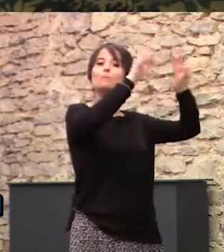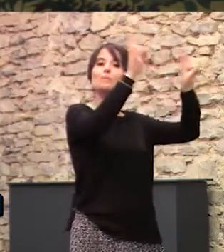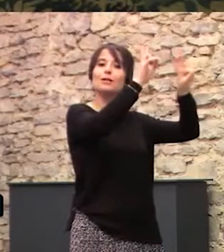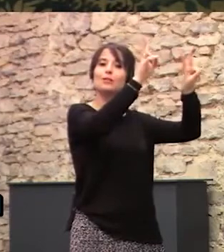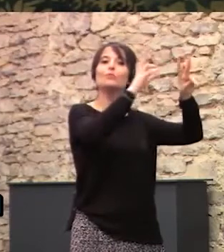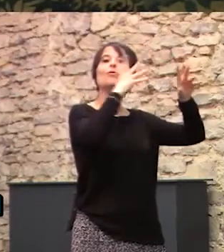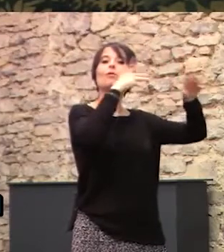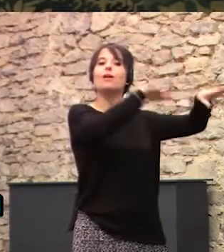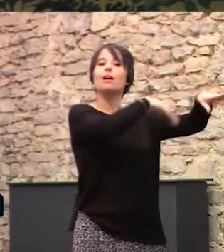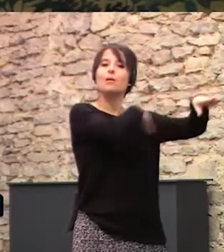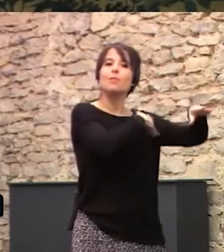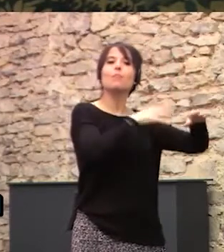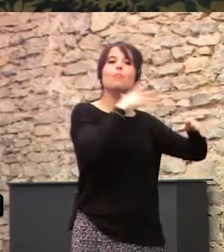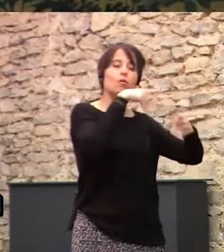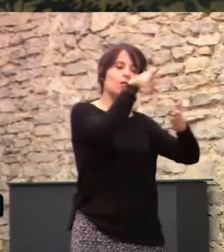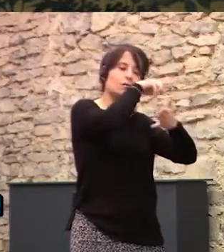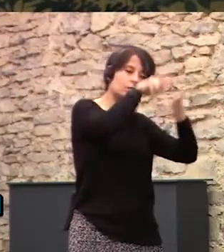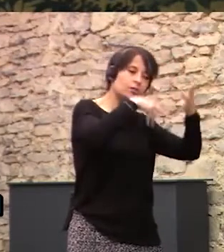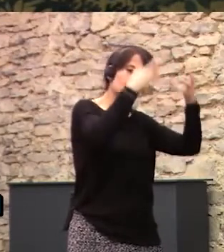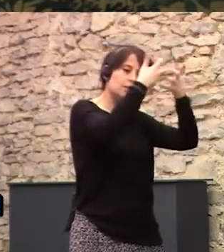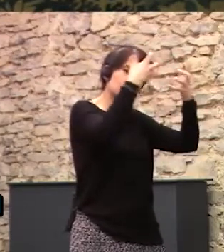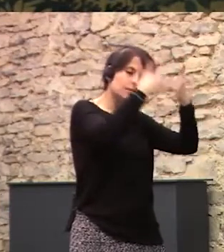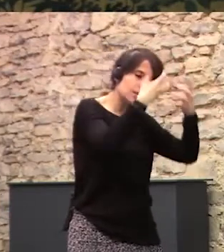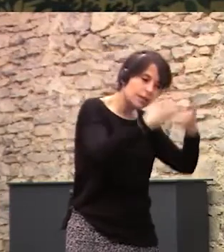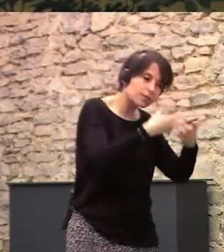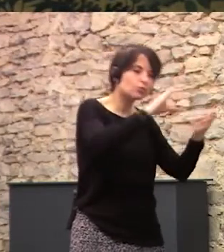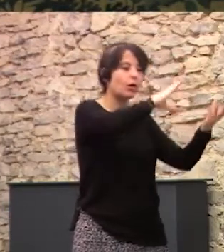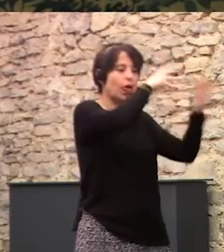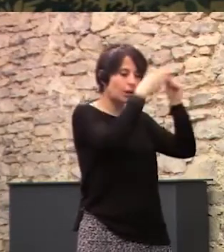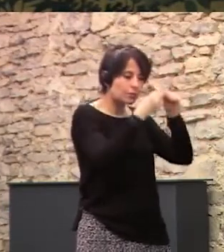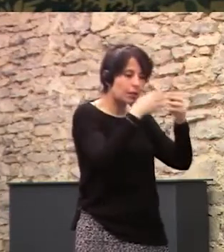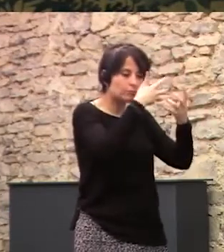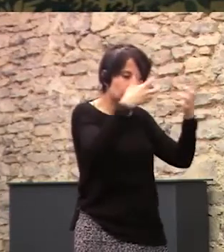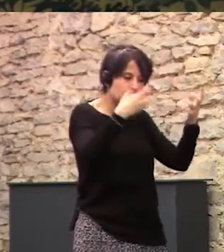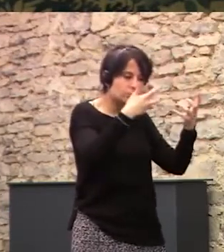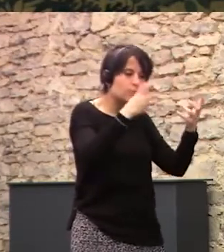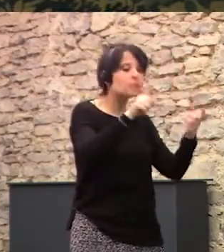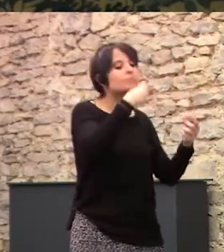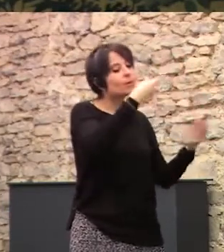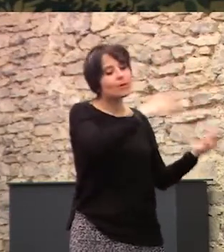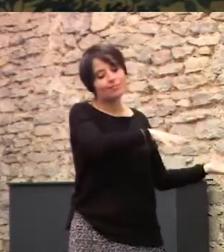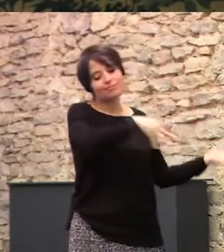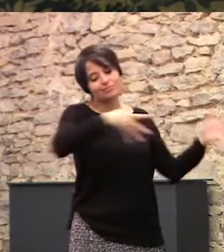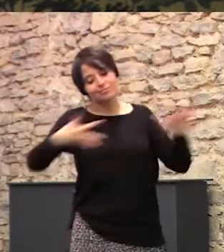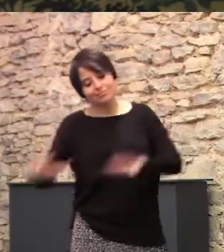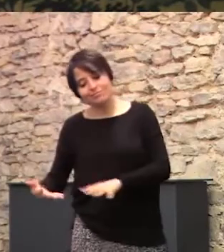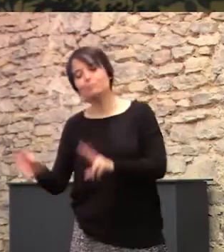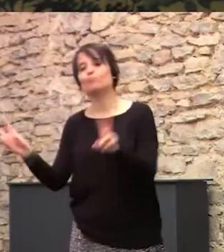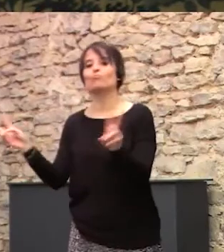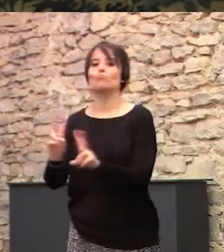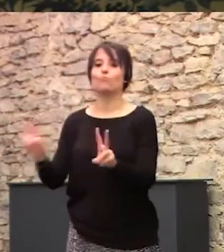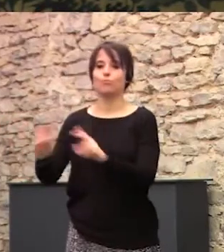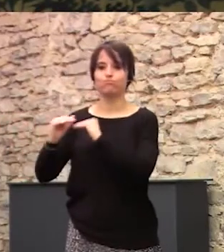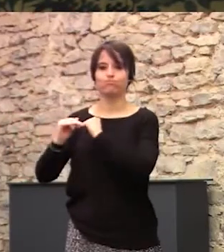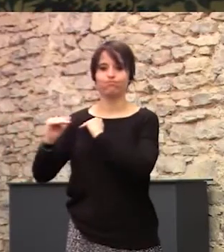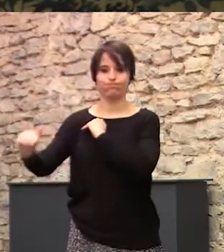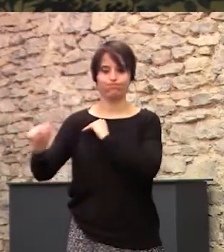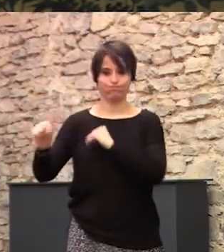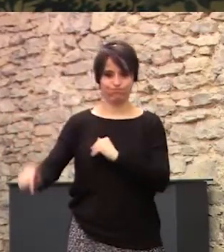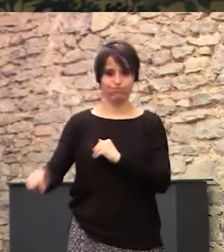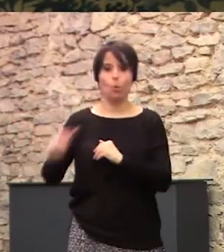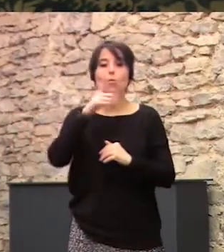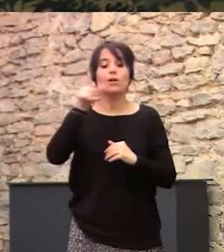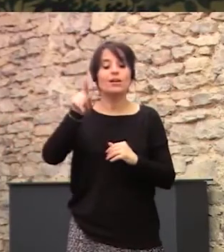esta capacidad de releer los textos, de interpretarlos, está puesta a disposición de activistas en el terreno, porque esto luego